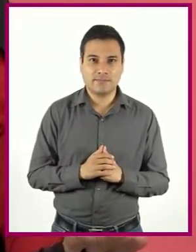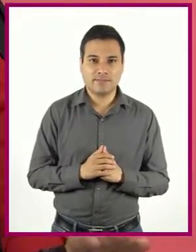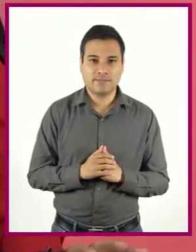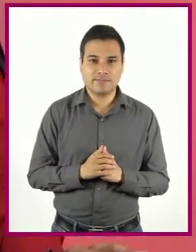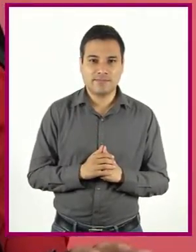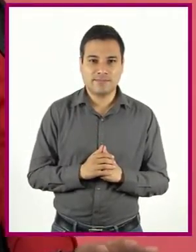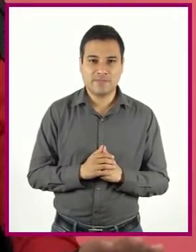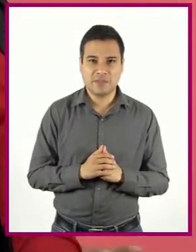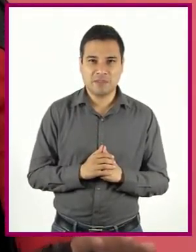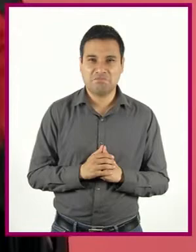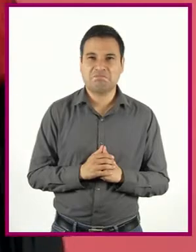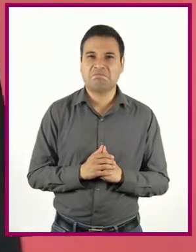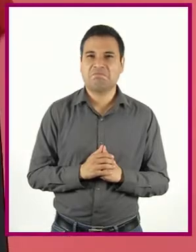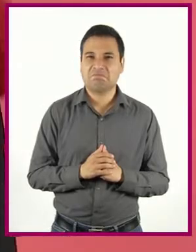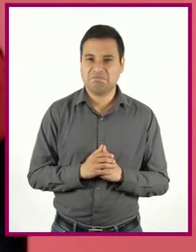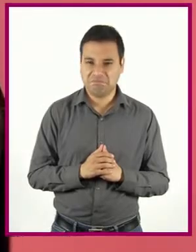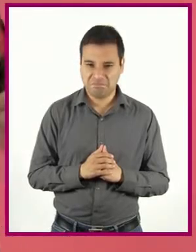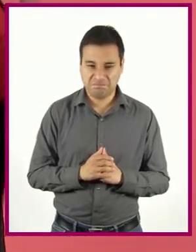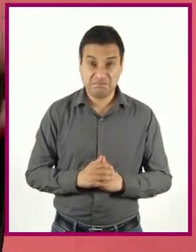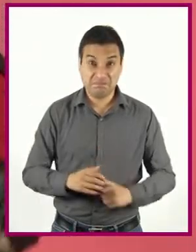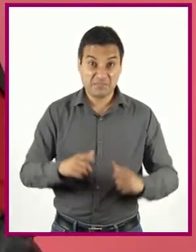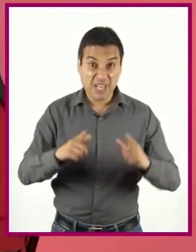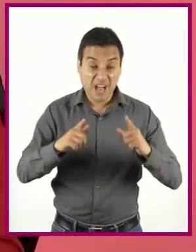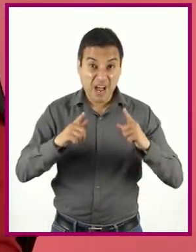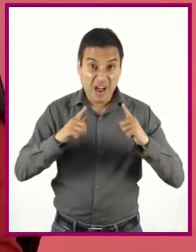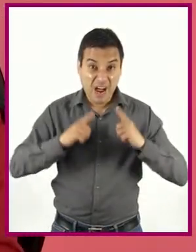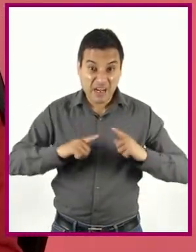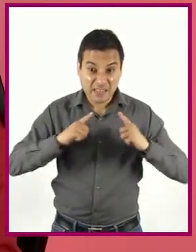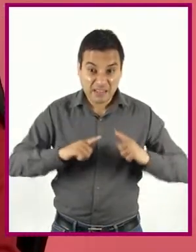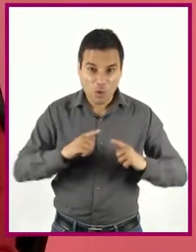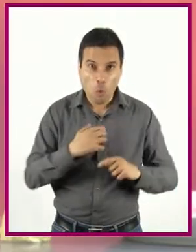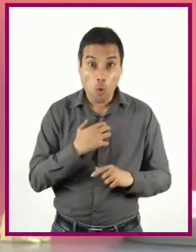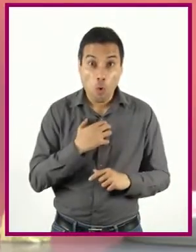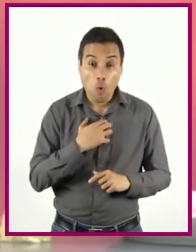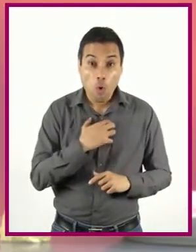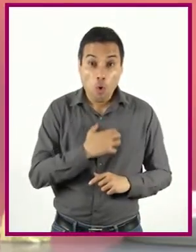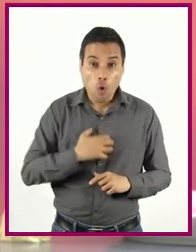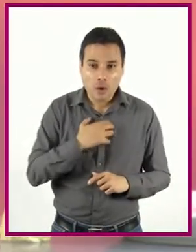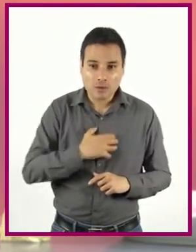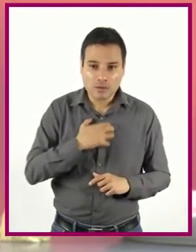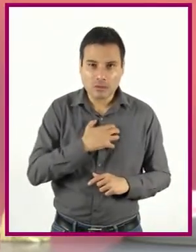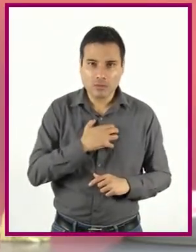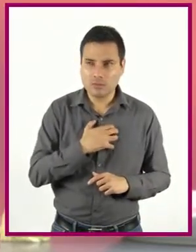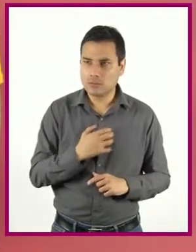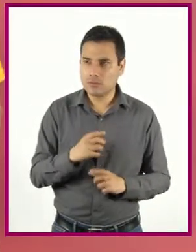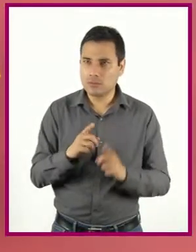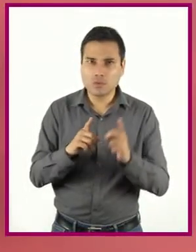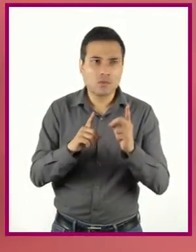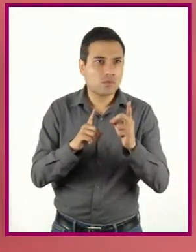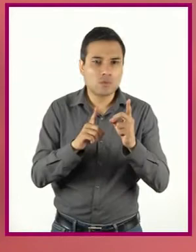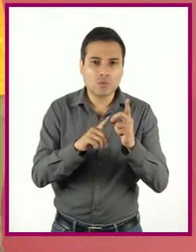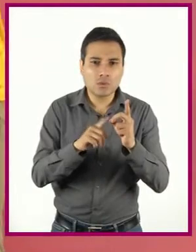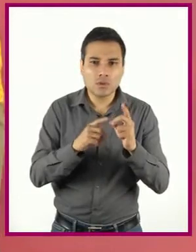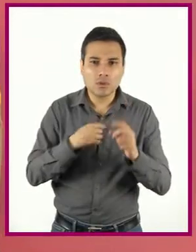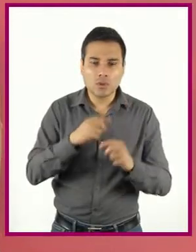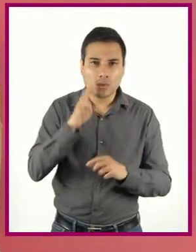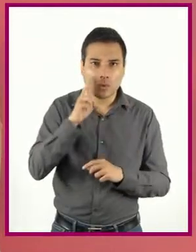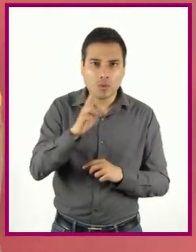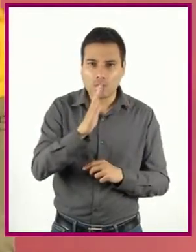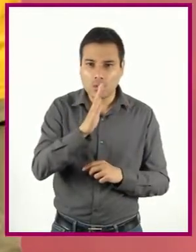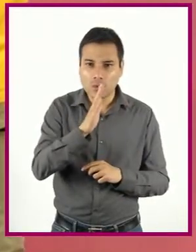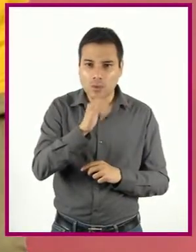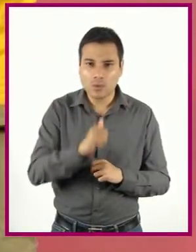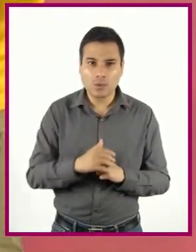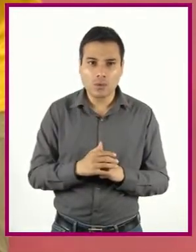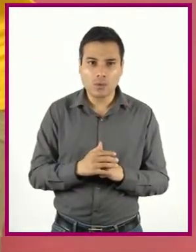Vienen muy contentos los agentes, Anel y Marco. ¿Dónde? ¡No los veo! ¿Qué traman? ¡Aquí! ¡Solo